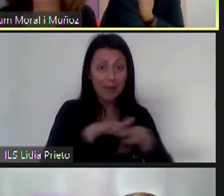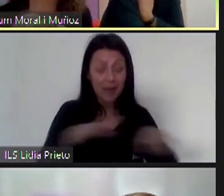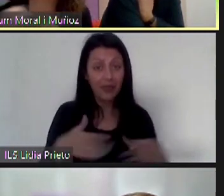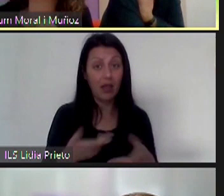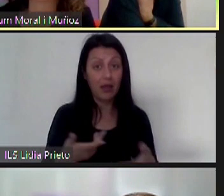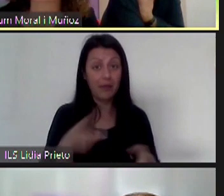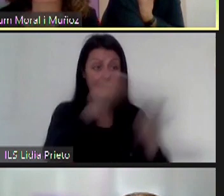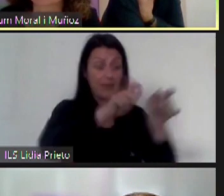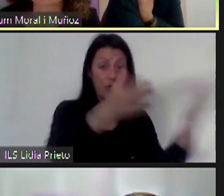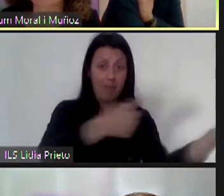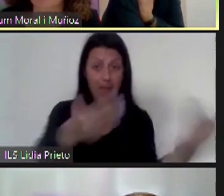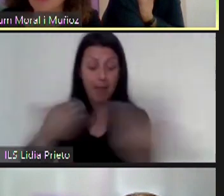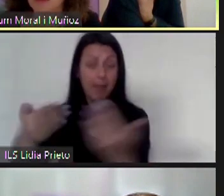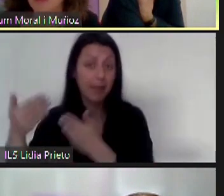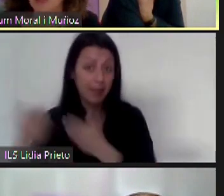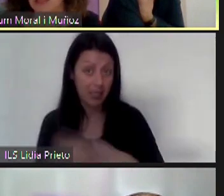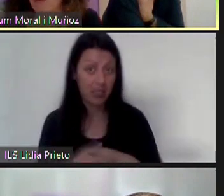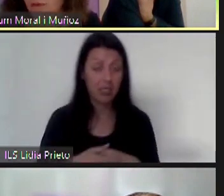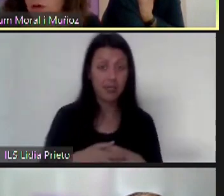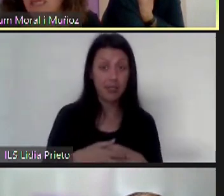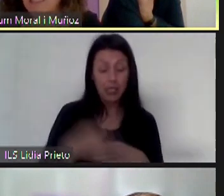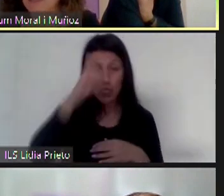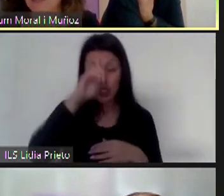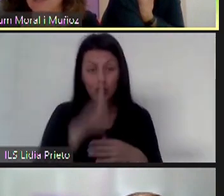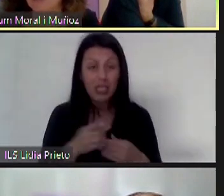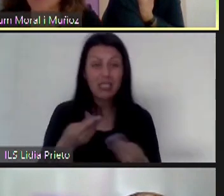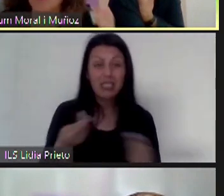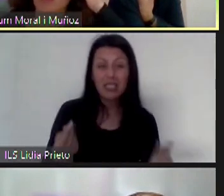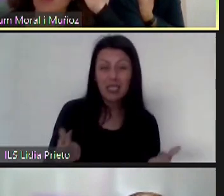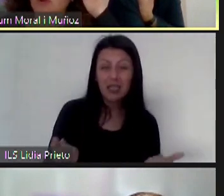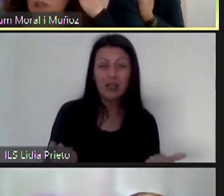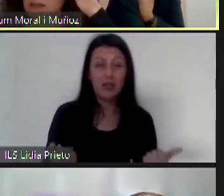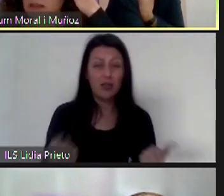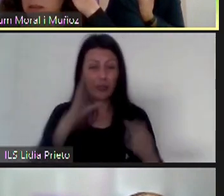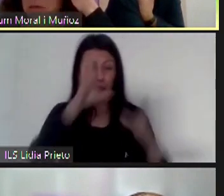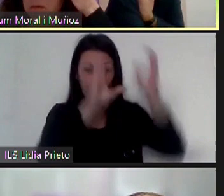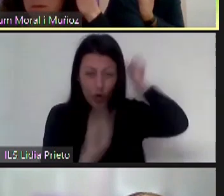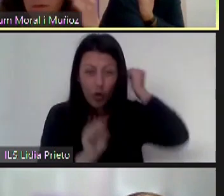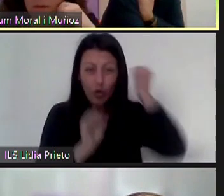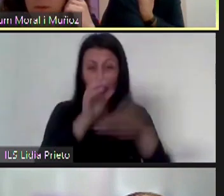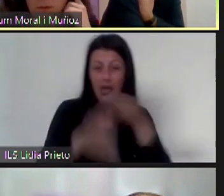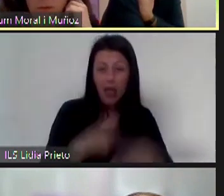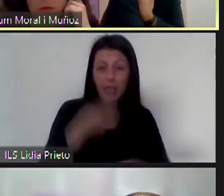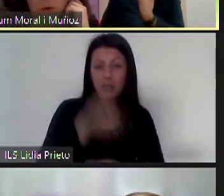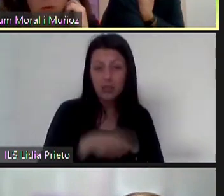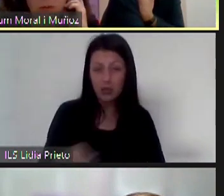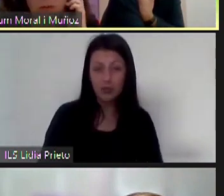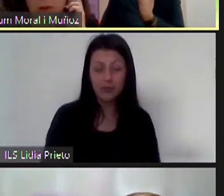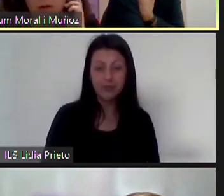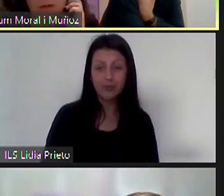baja. Yo no sé si eso lo tenéis estipulado de alguna forma, si existen ese tipo de protocolos o qué.